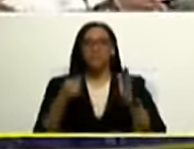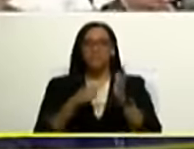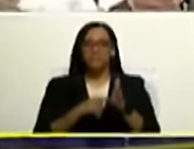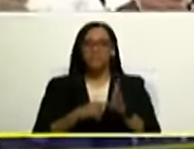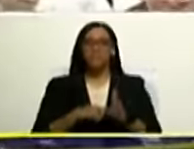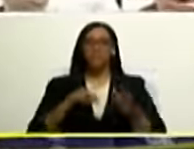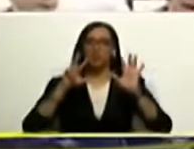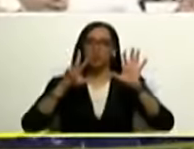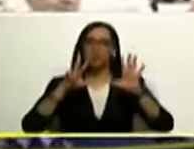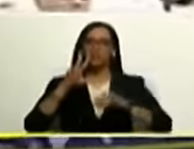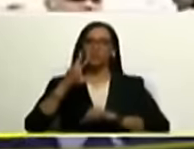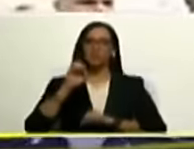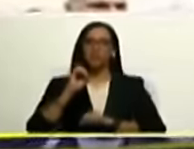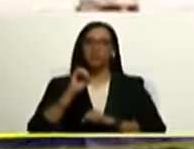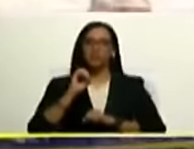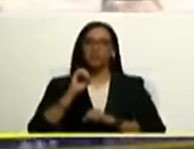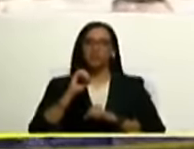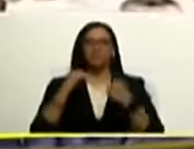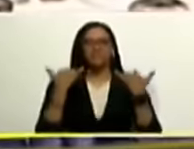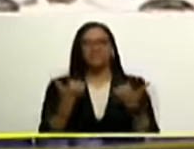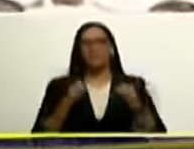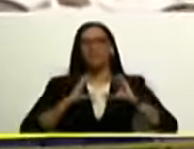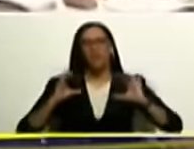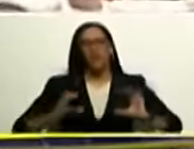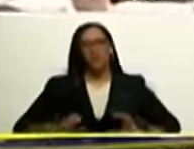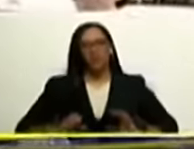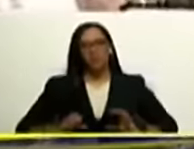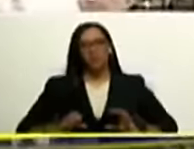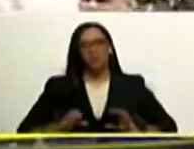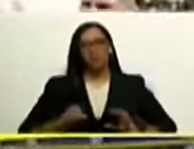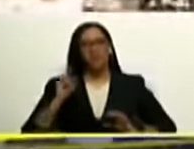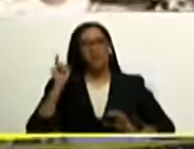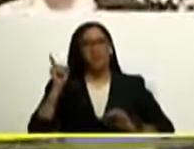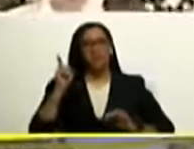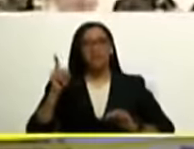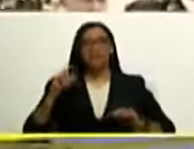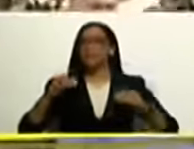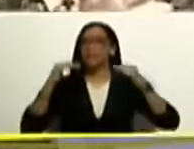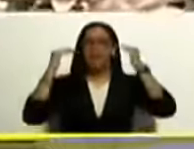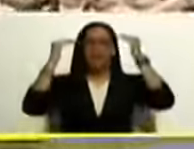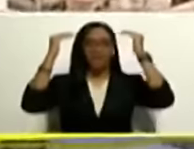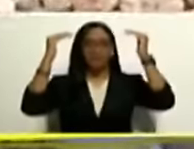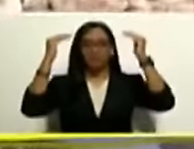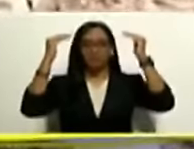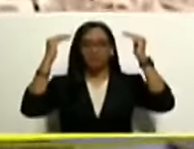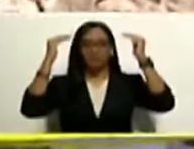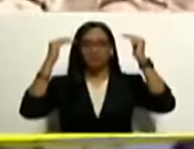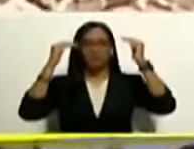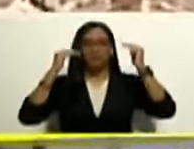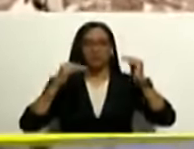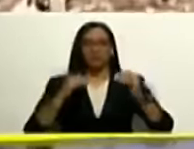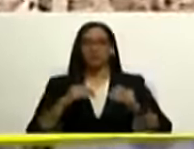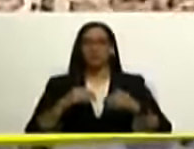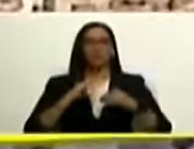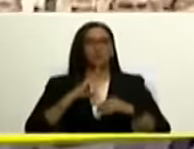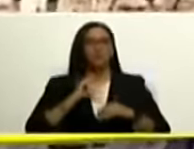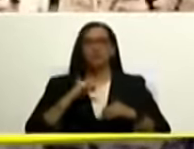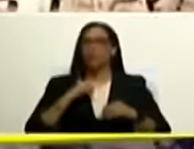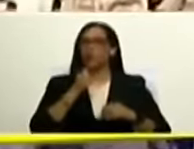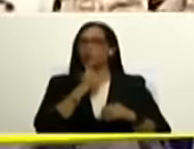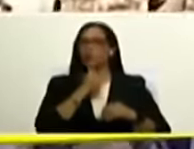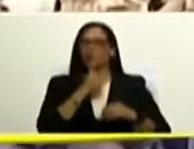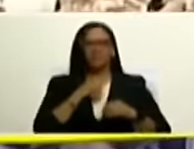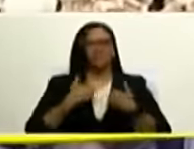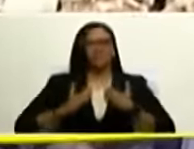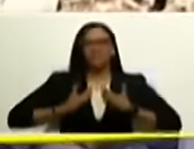diciembre, 1830, ya el cuerpo de aquel gigante no aguantó más, no